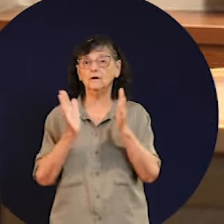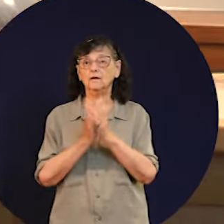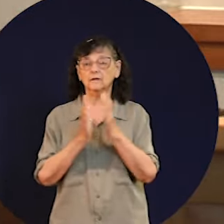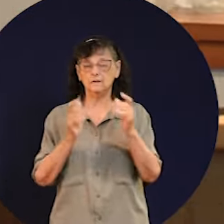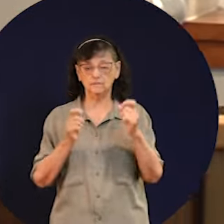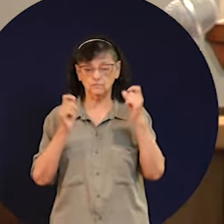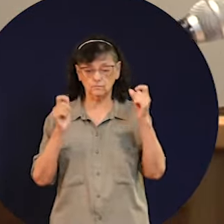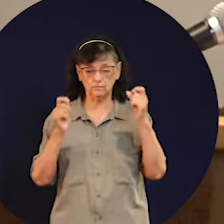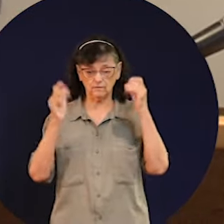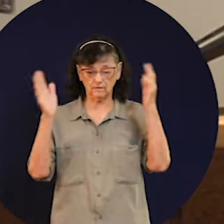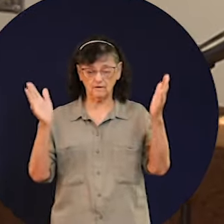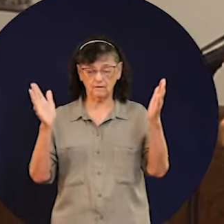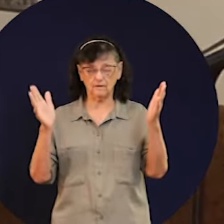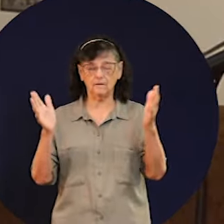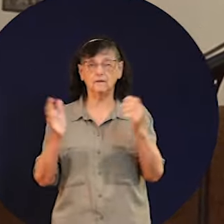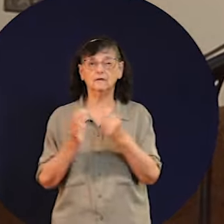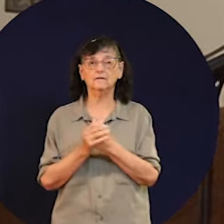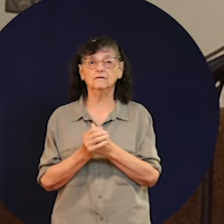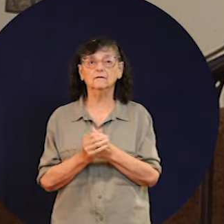aleluya, aleluya,